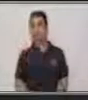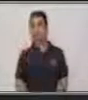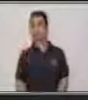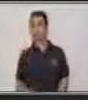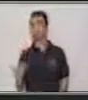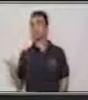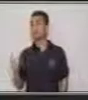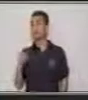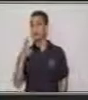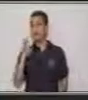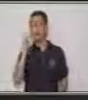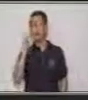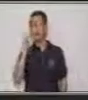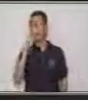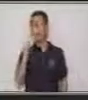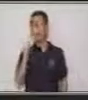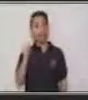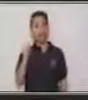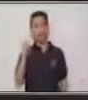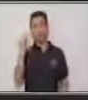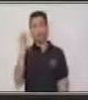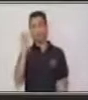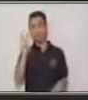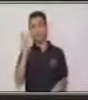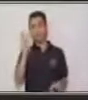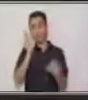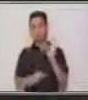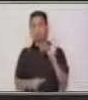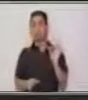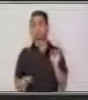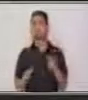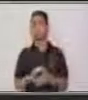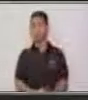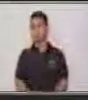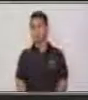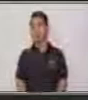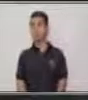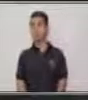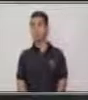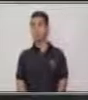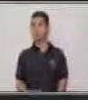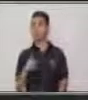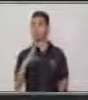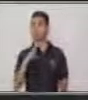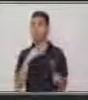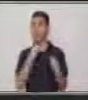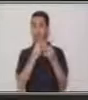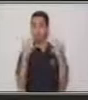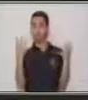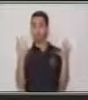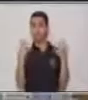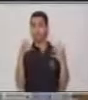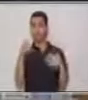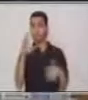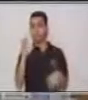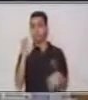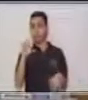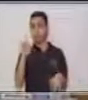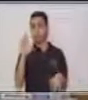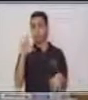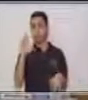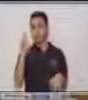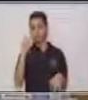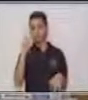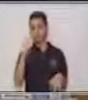la regla de tres simple veíamos que estaba compuesta por una proporción. ¿Te recuerdas qué es una